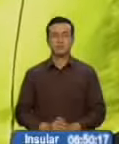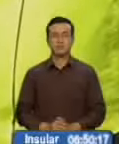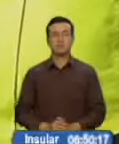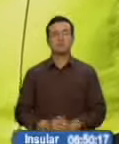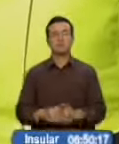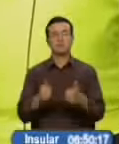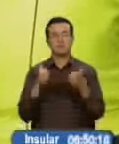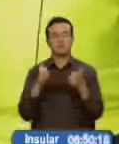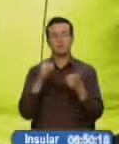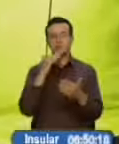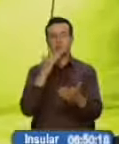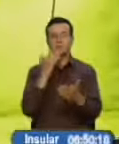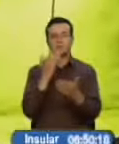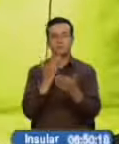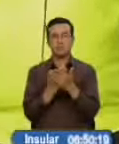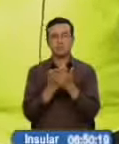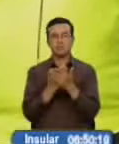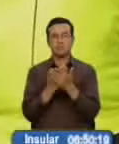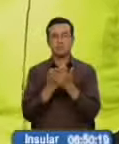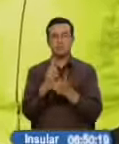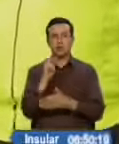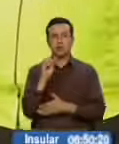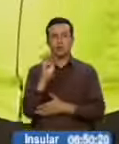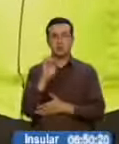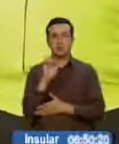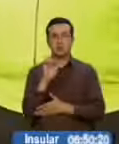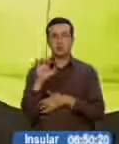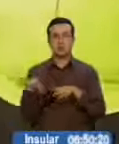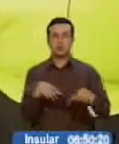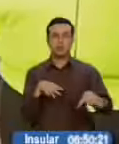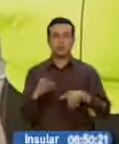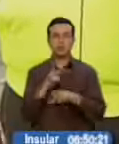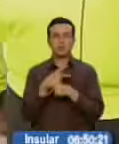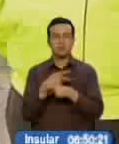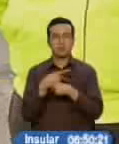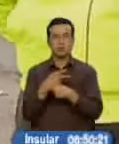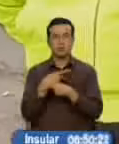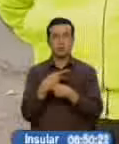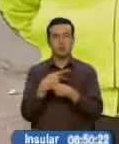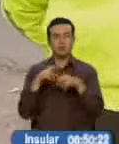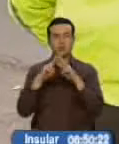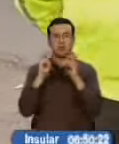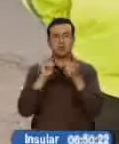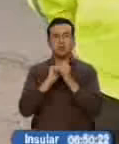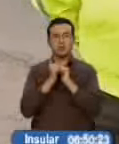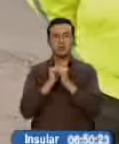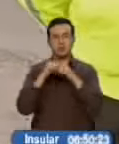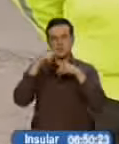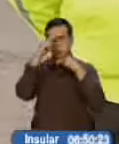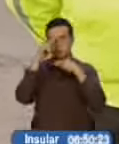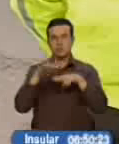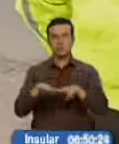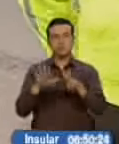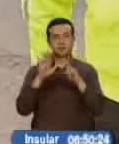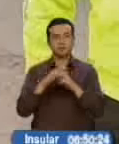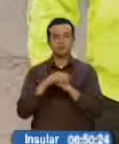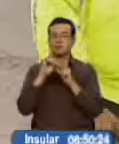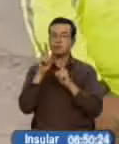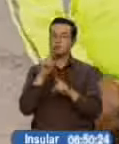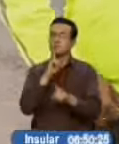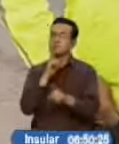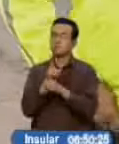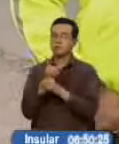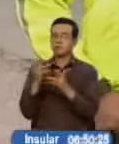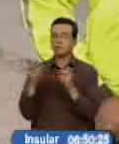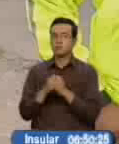Muy bien, muchísimas gracias a Robert Guerra, que se encuentra en la coordinación y producción de este segmento deportivo en Noticias 7. La pregunta está planteada,